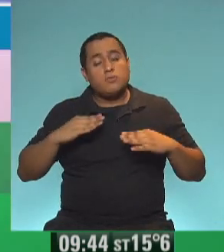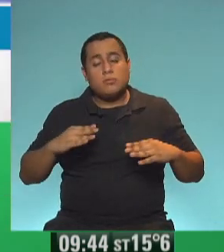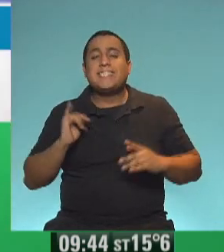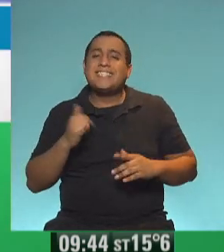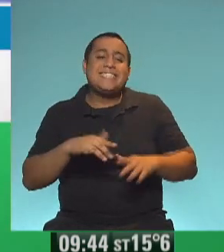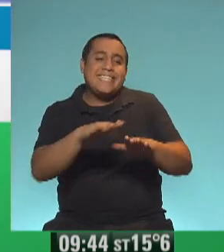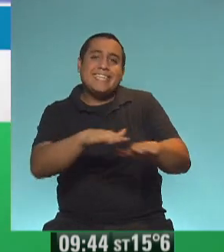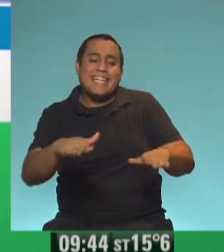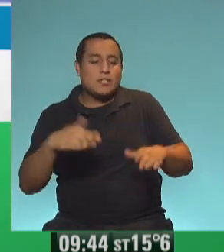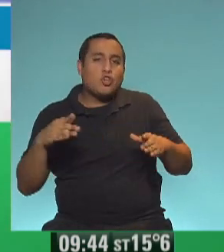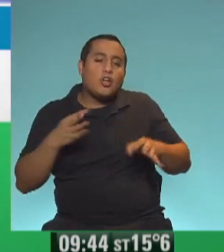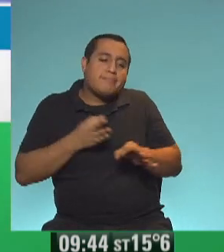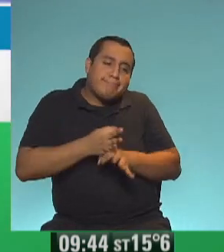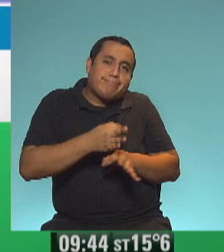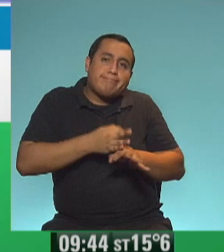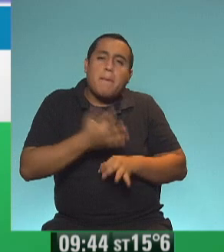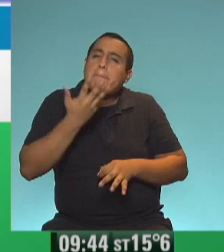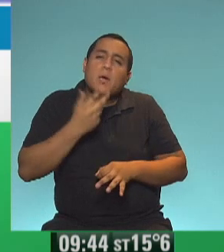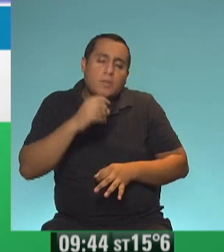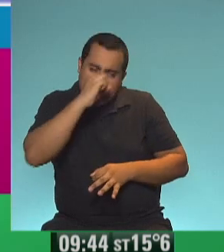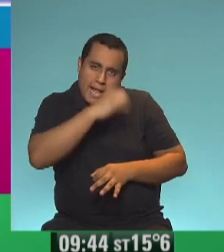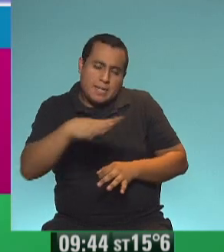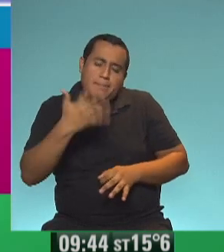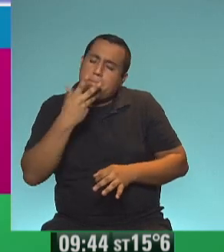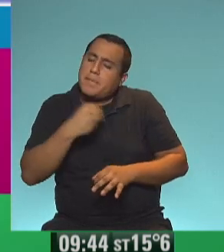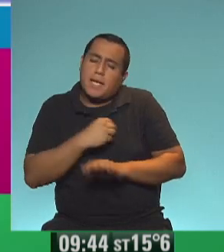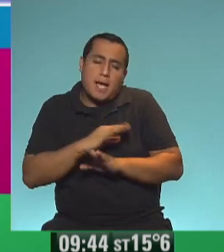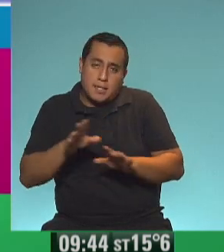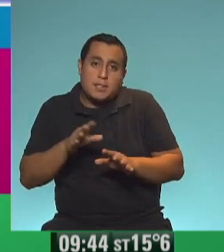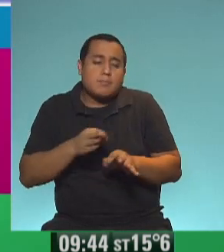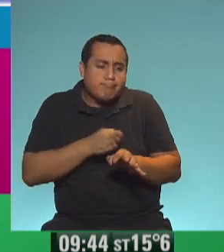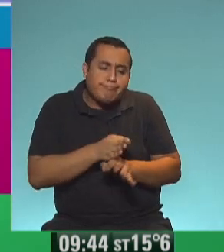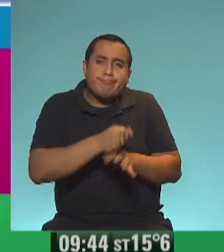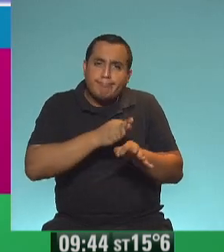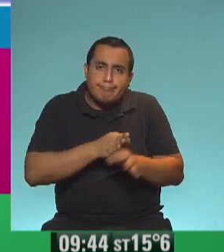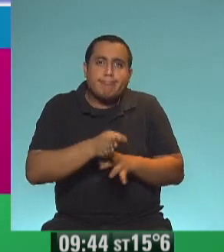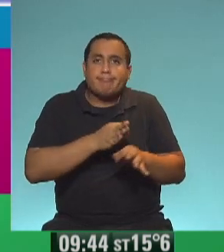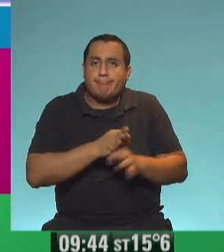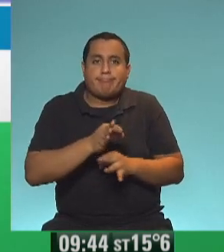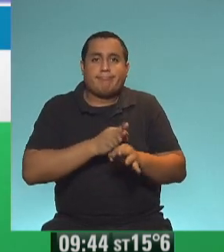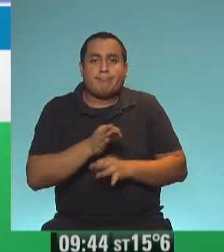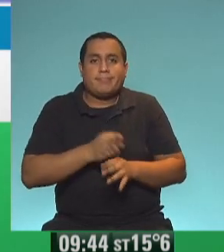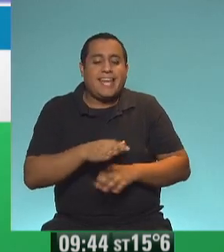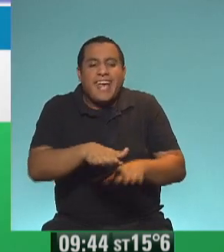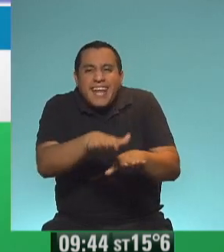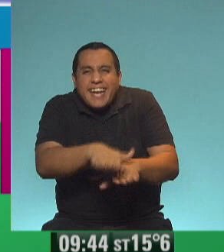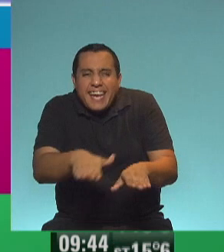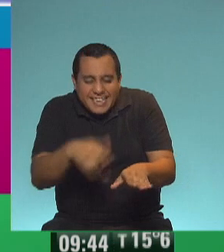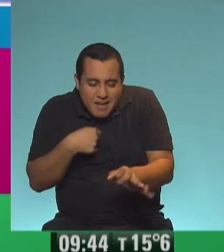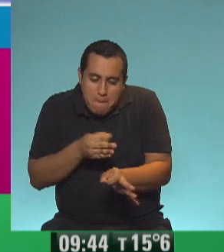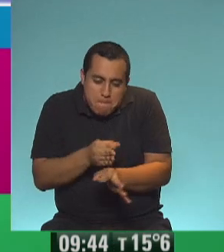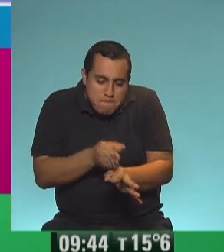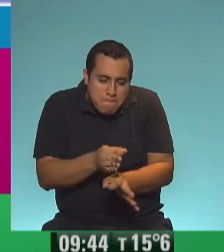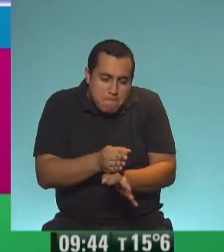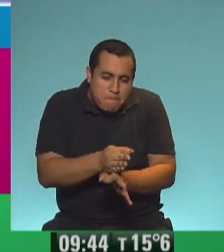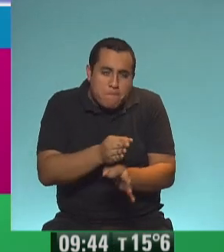clases a los niños, me gusta mucho el jardín, me gusta mucho la construcción desde la niñez, digamos,